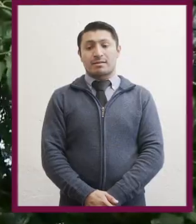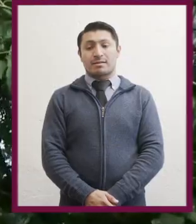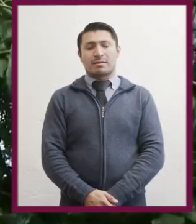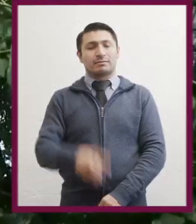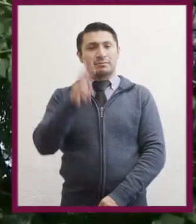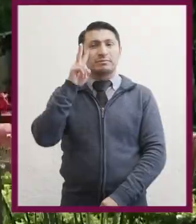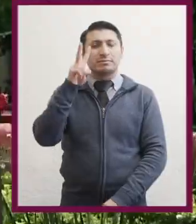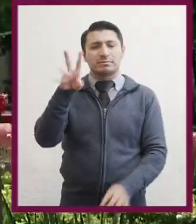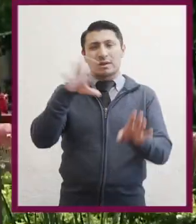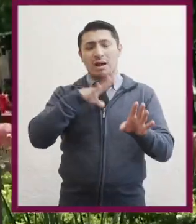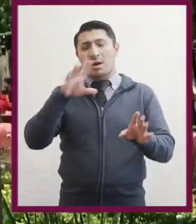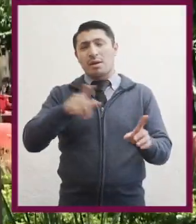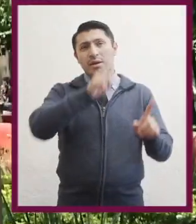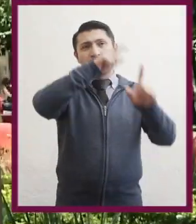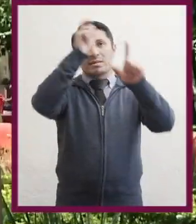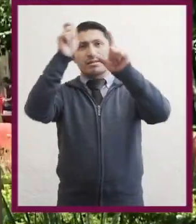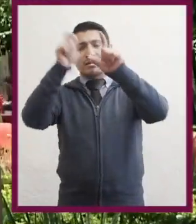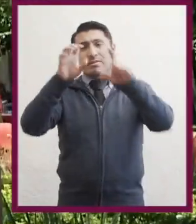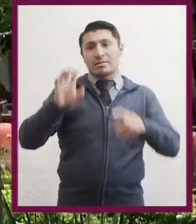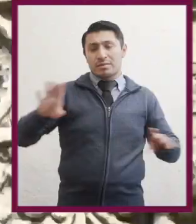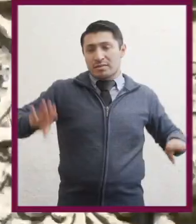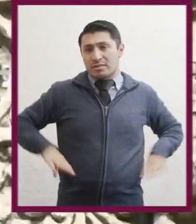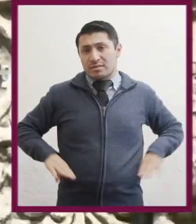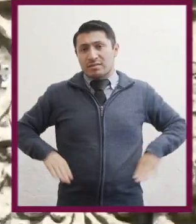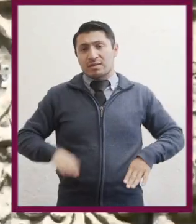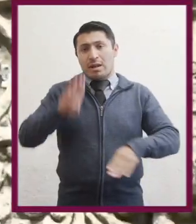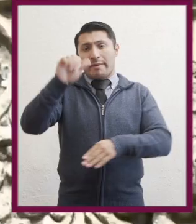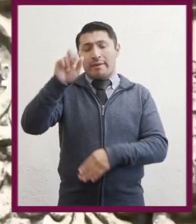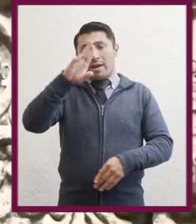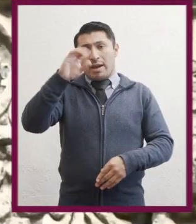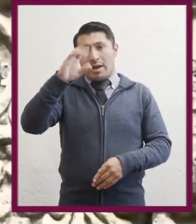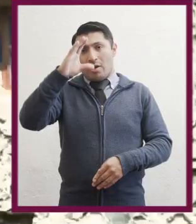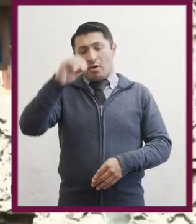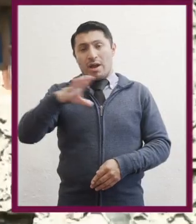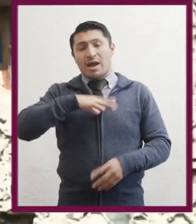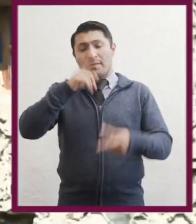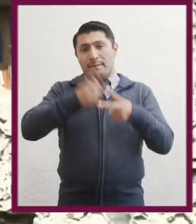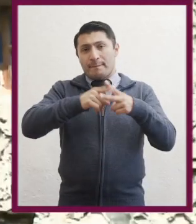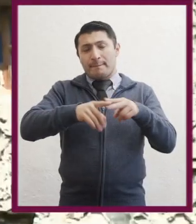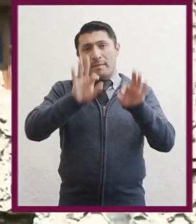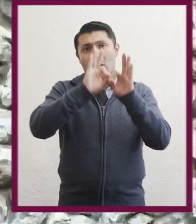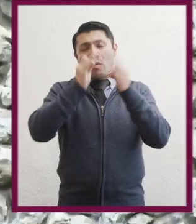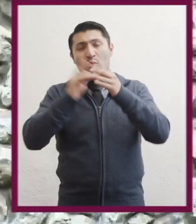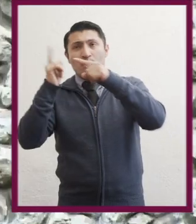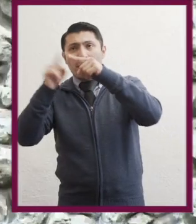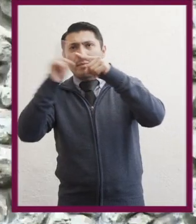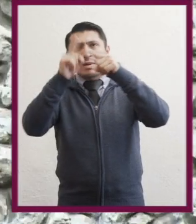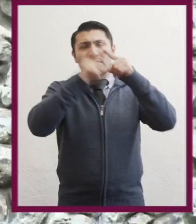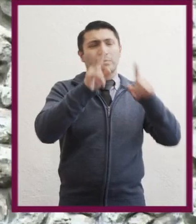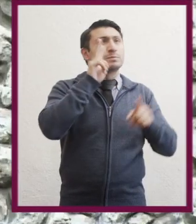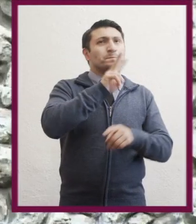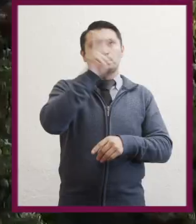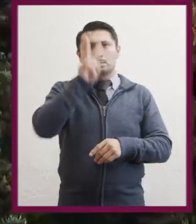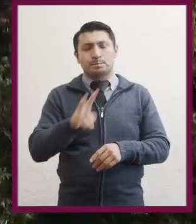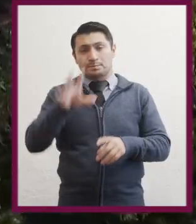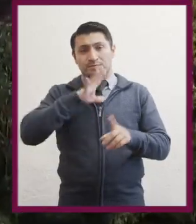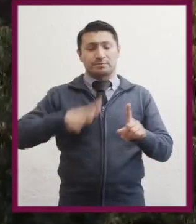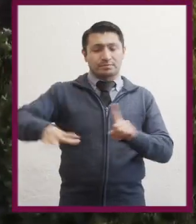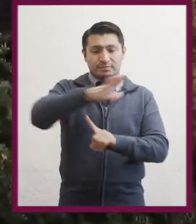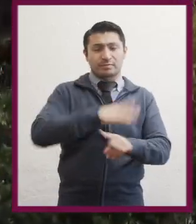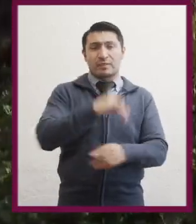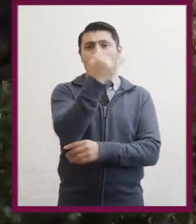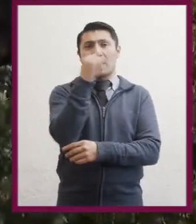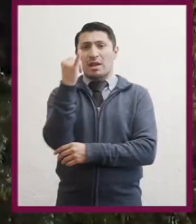La portada destaca por su decoración de estilo barroco, que incluye patrones geométricos y formas diversas, y está rodeada